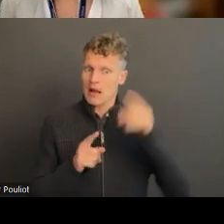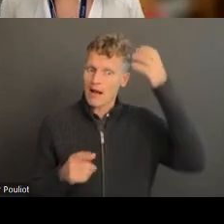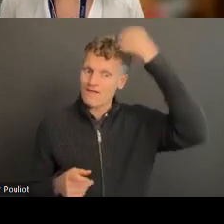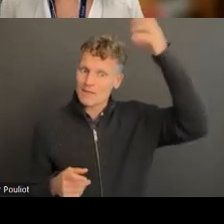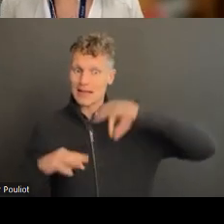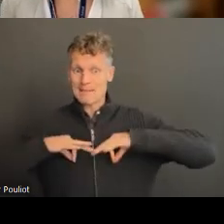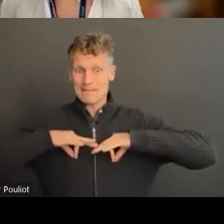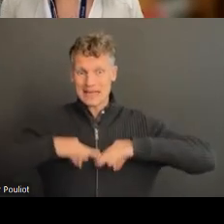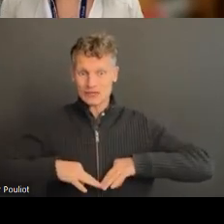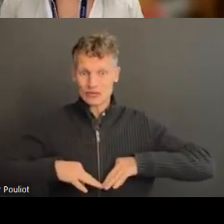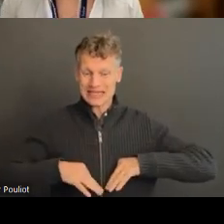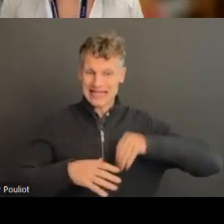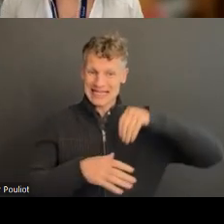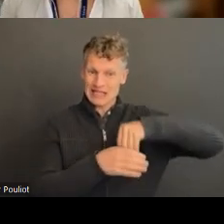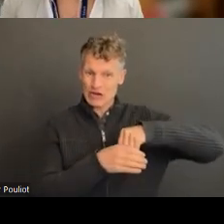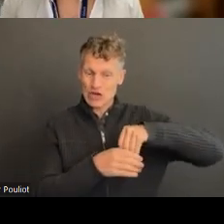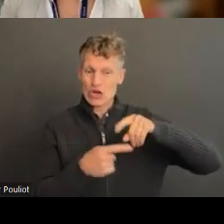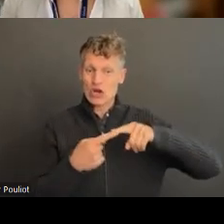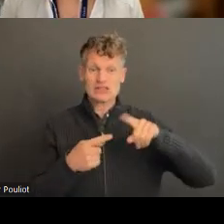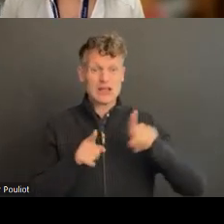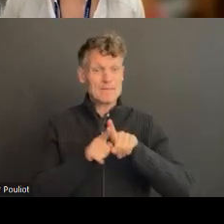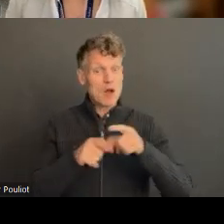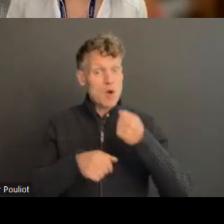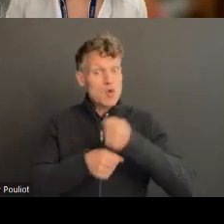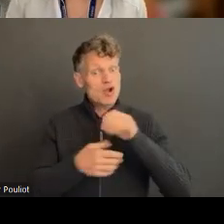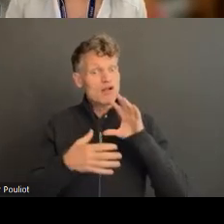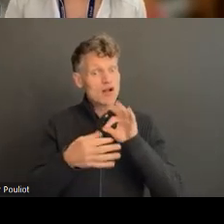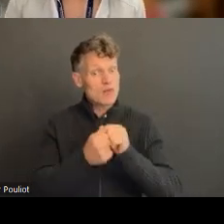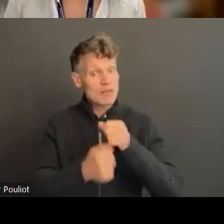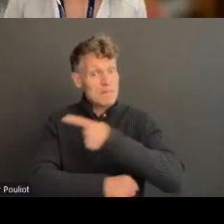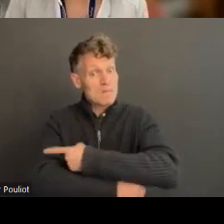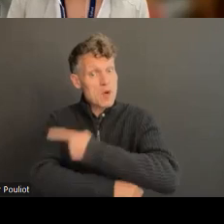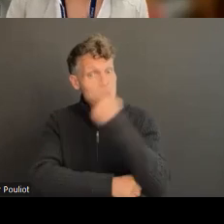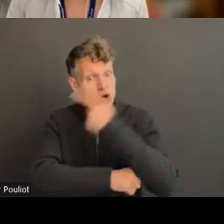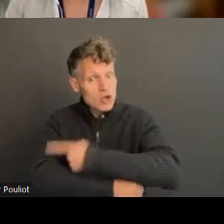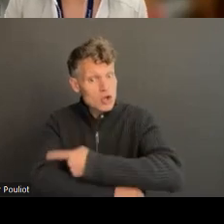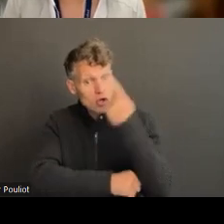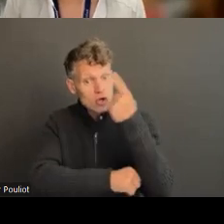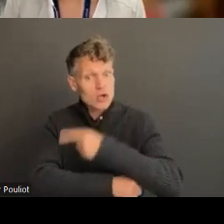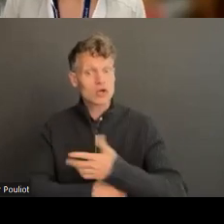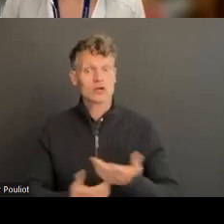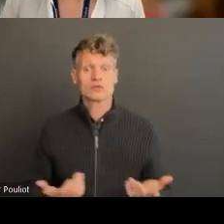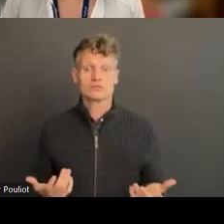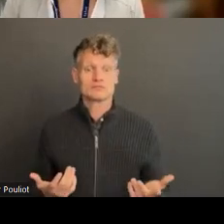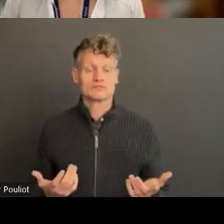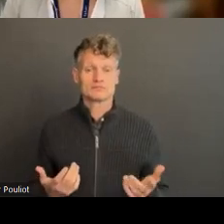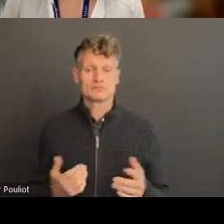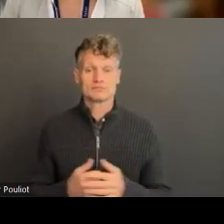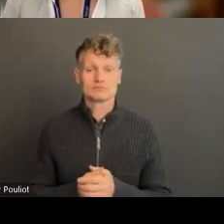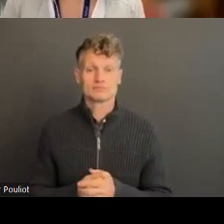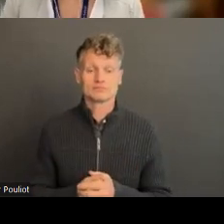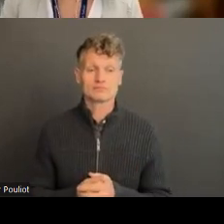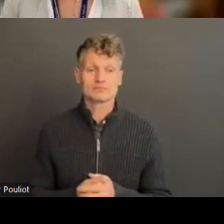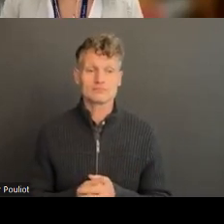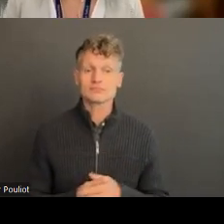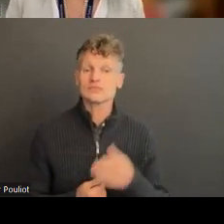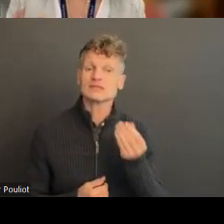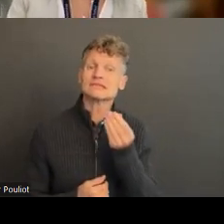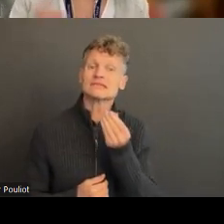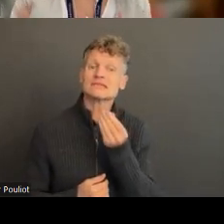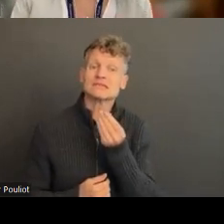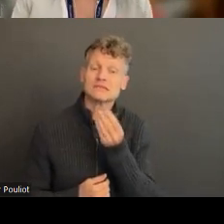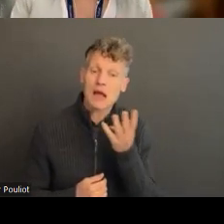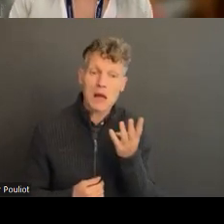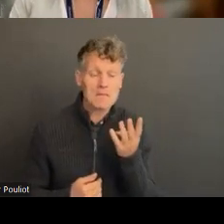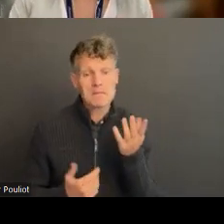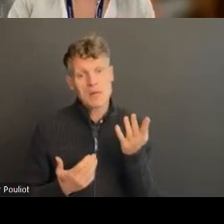¿cierto?, es algo que está parcialmente logrado, que también es incipiente o puede ser promisorio en relación a los programas de apoyo que van